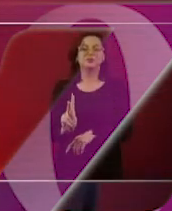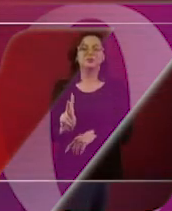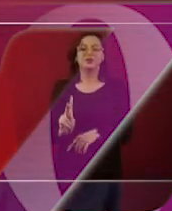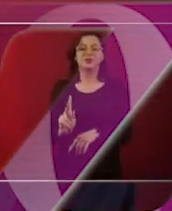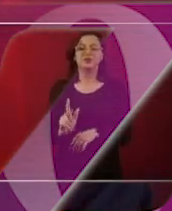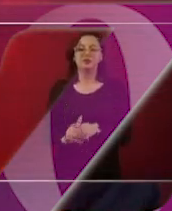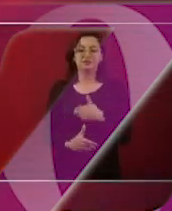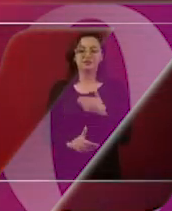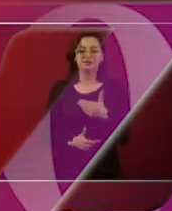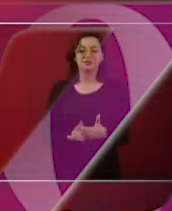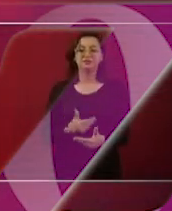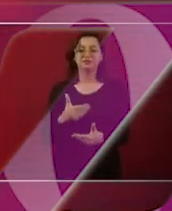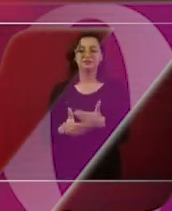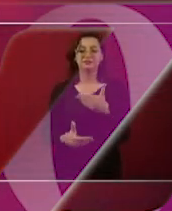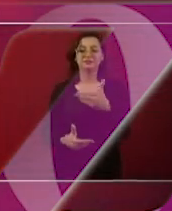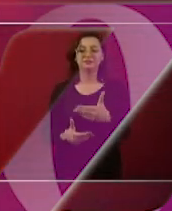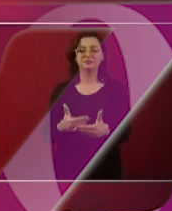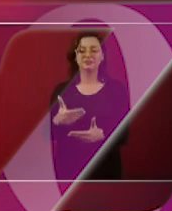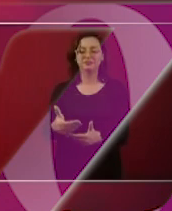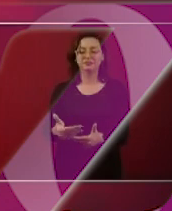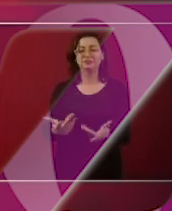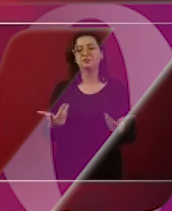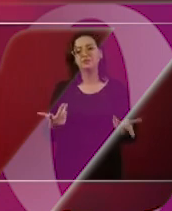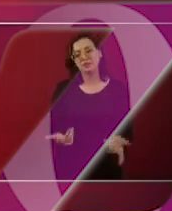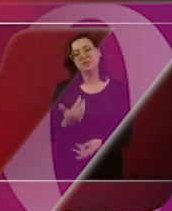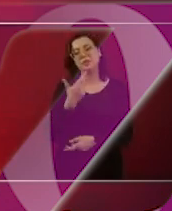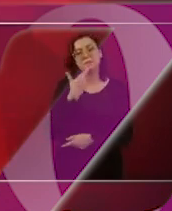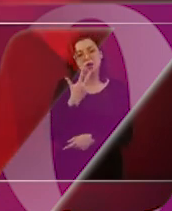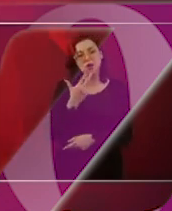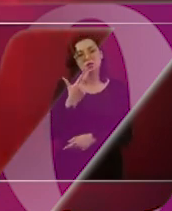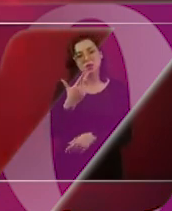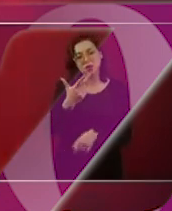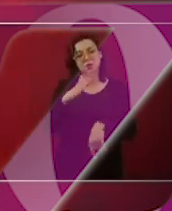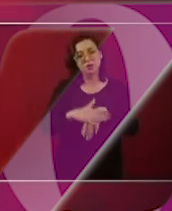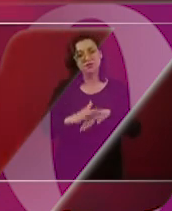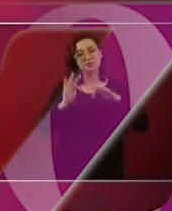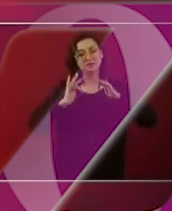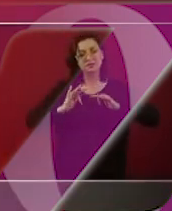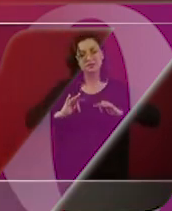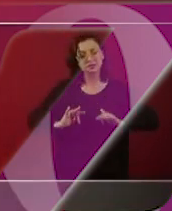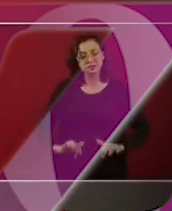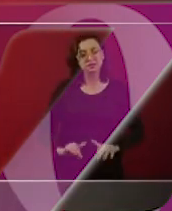cada vez van a estar más tranquilos los mercados.